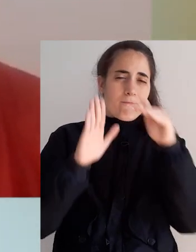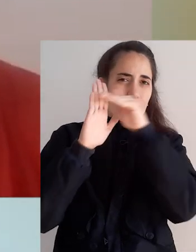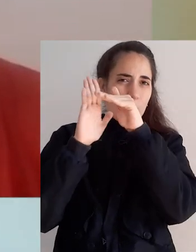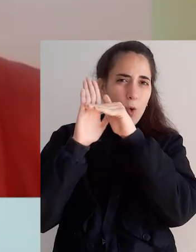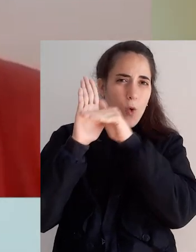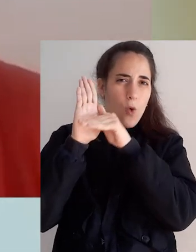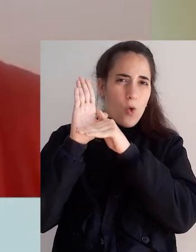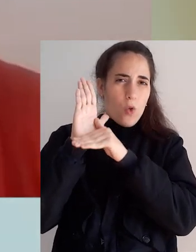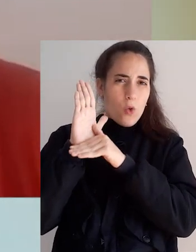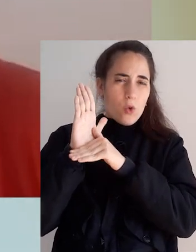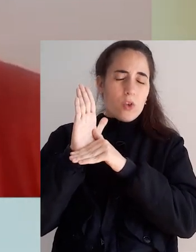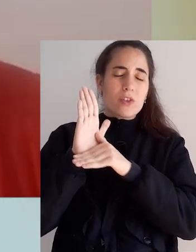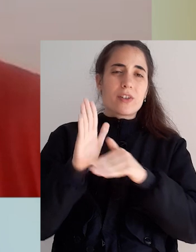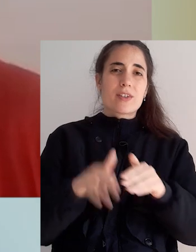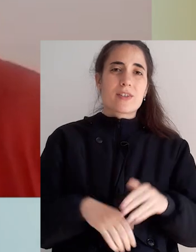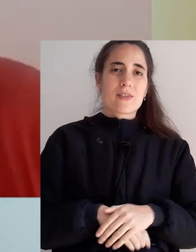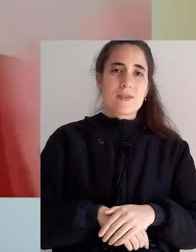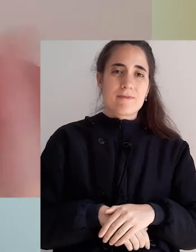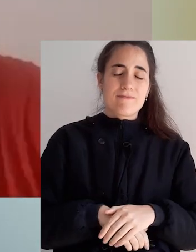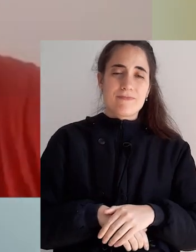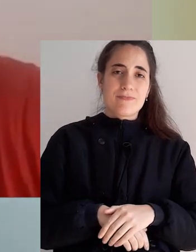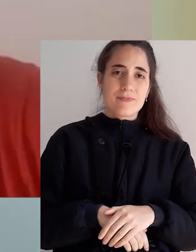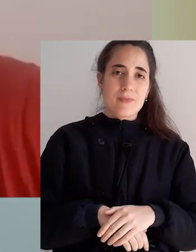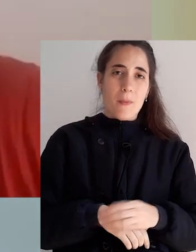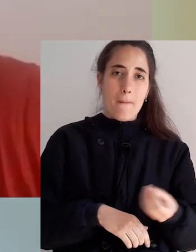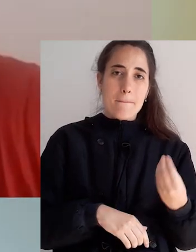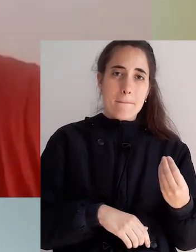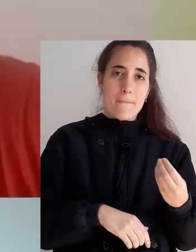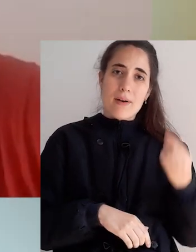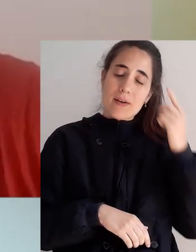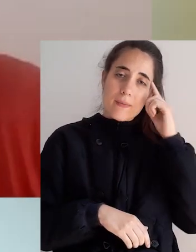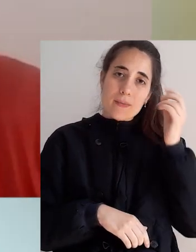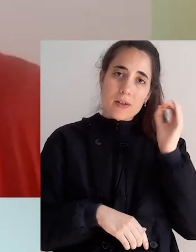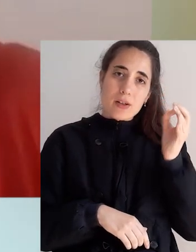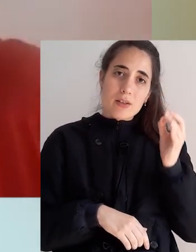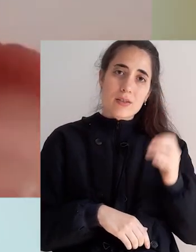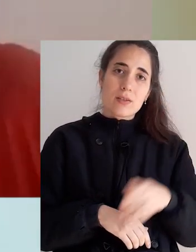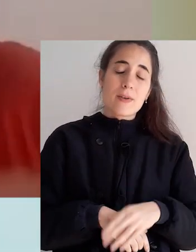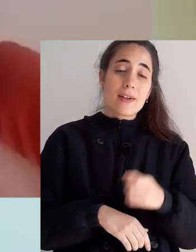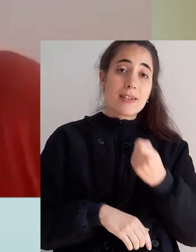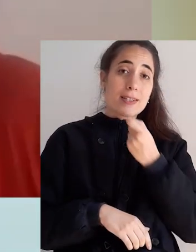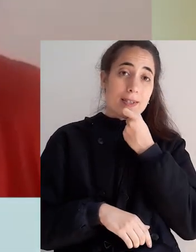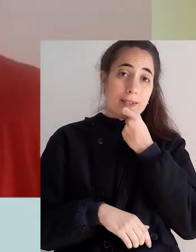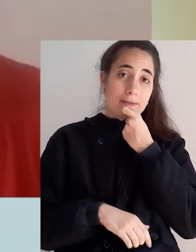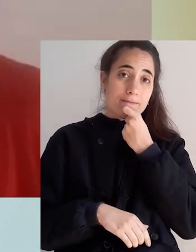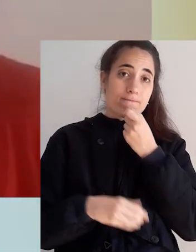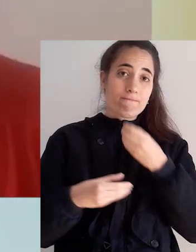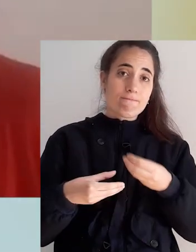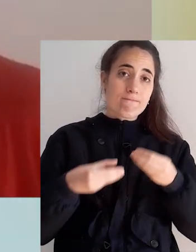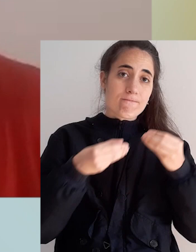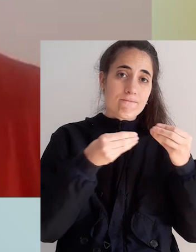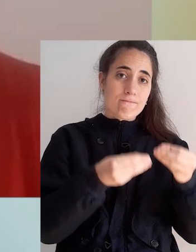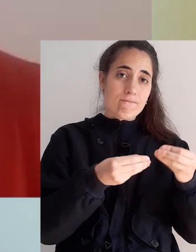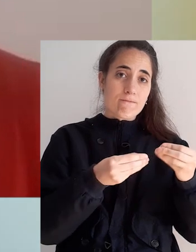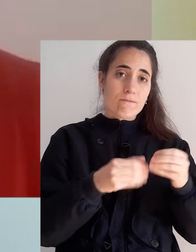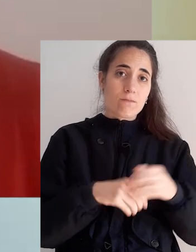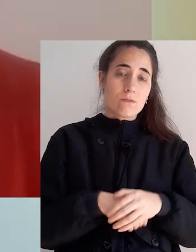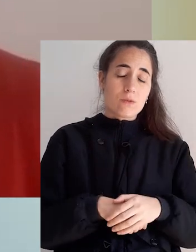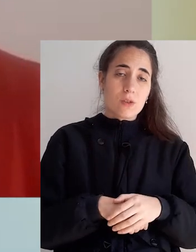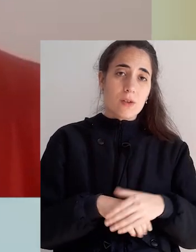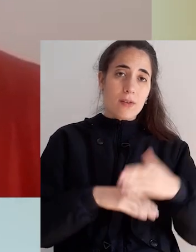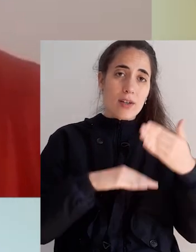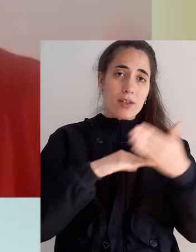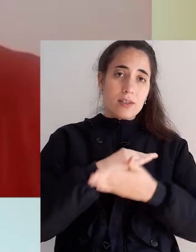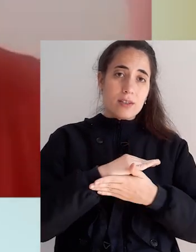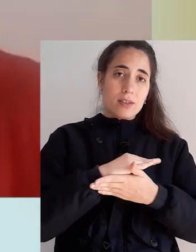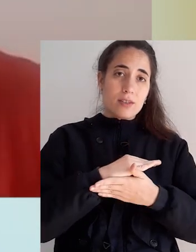supuesto, la asignación universal por discapacidad, que con estas condiciones le va a permitir